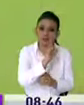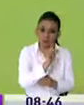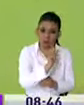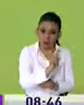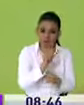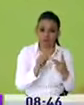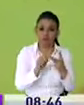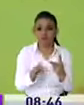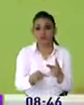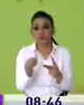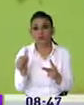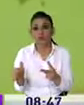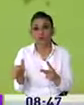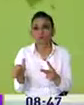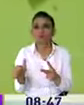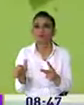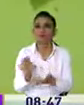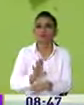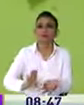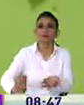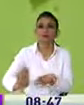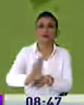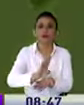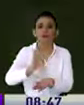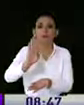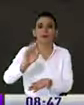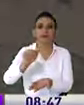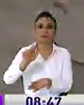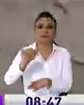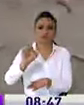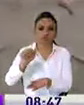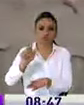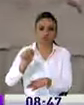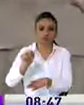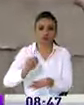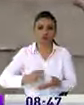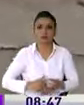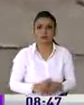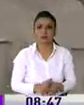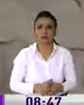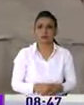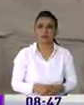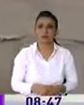se encuentra en el bloque 15 de la Flor de Bastión.